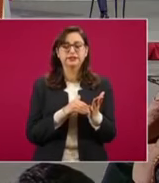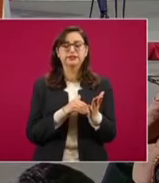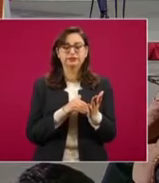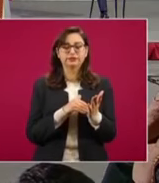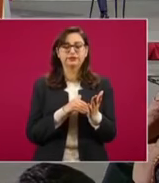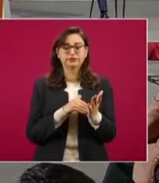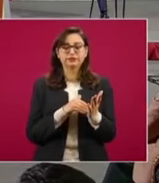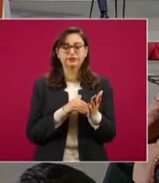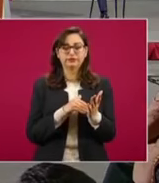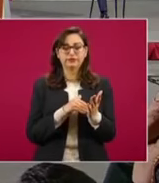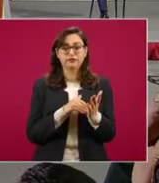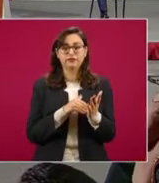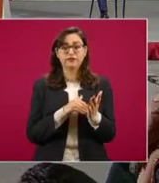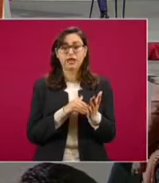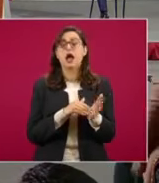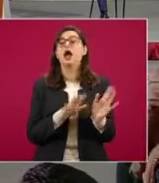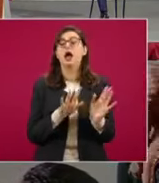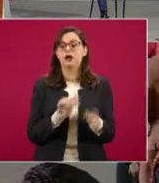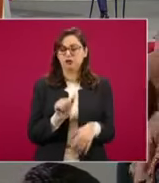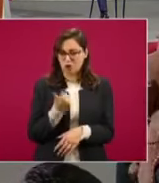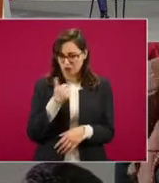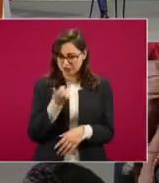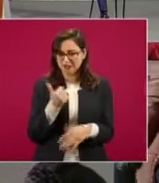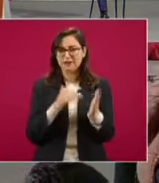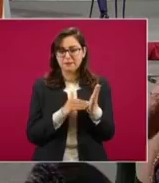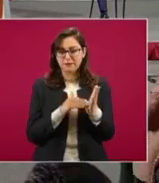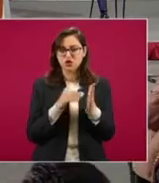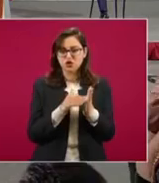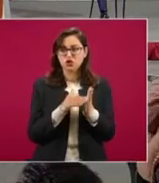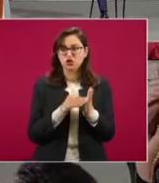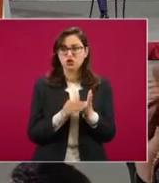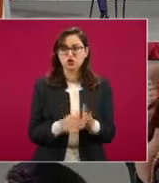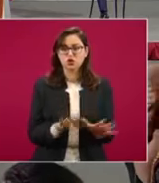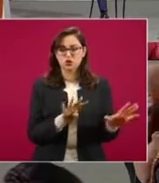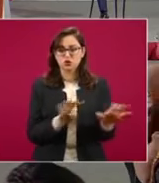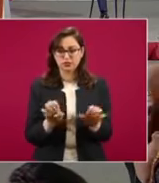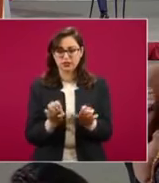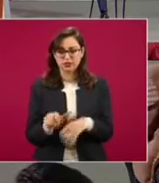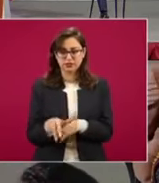11000 11 millones 913